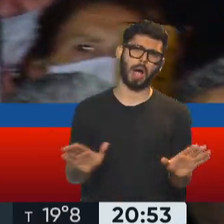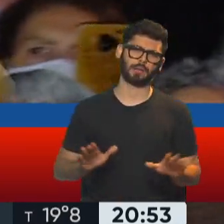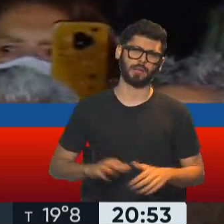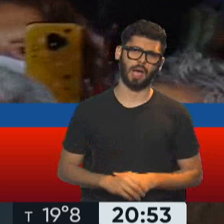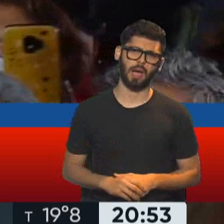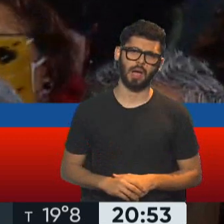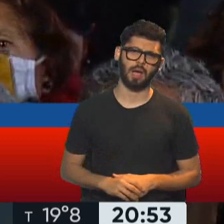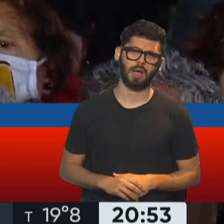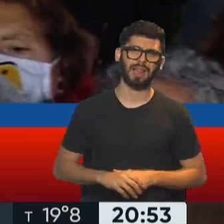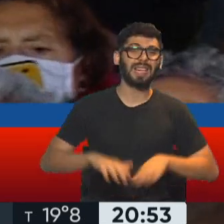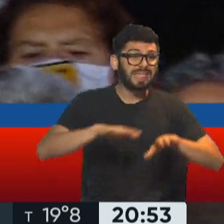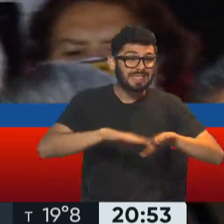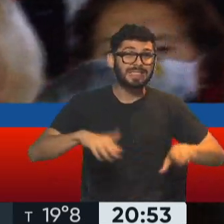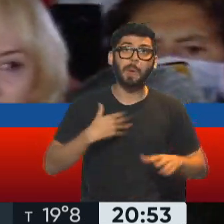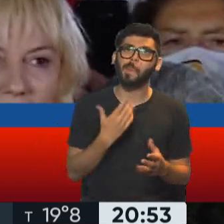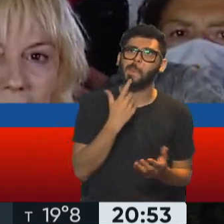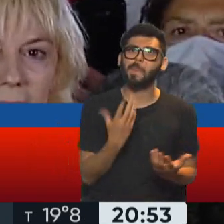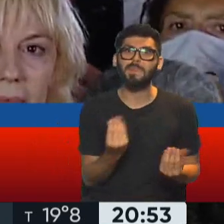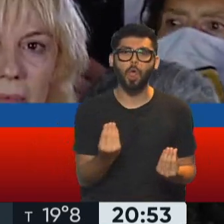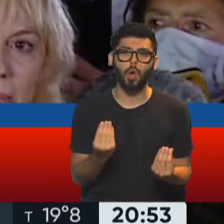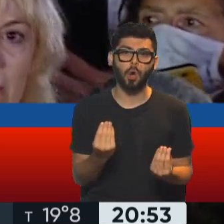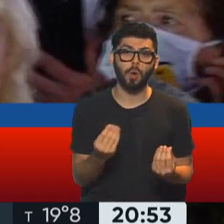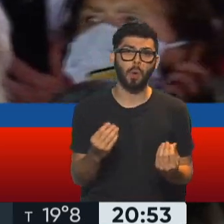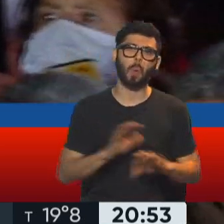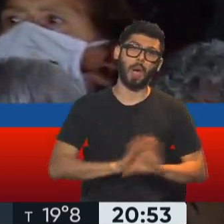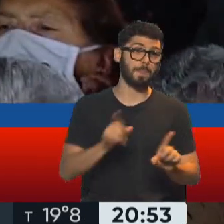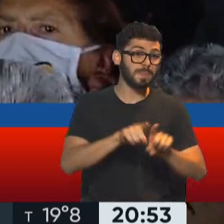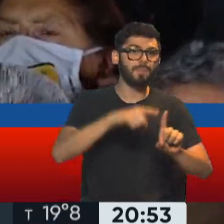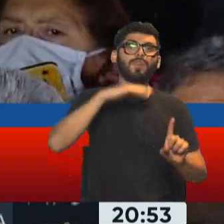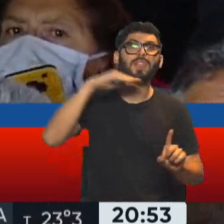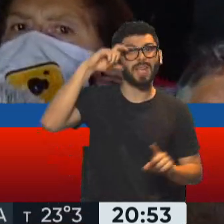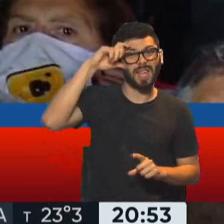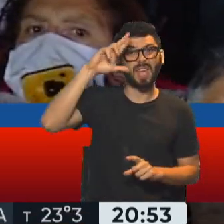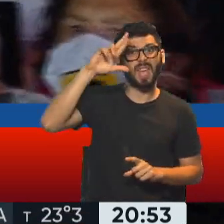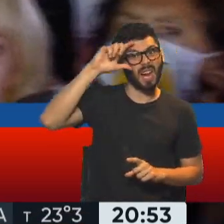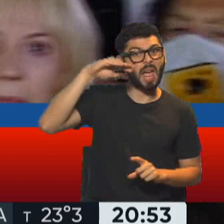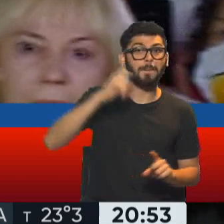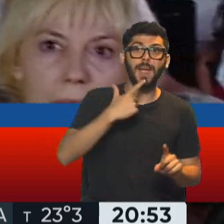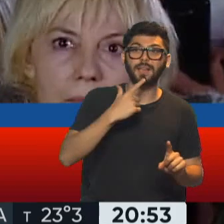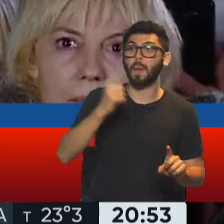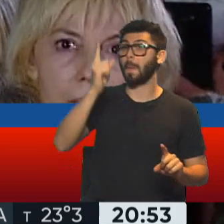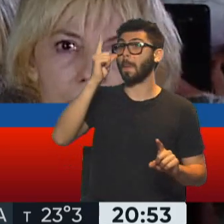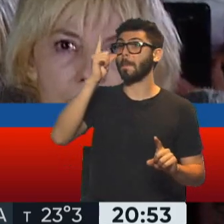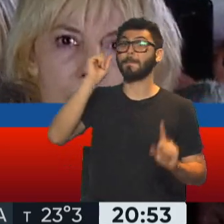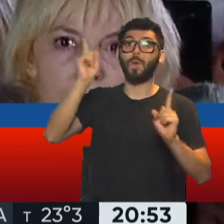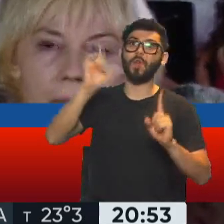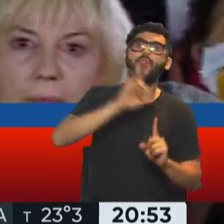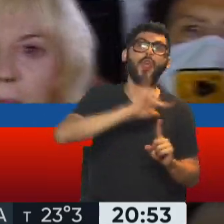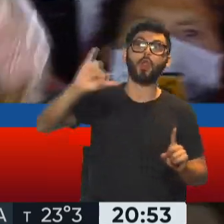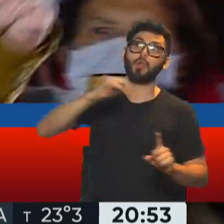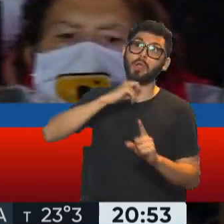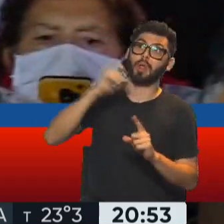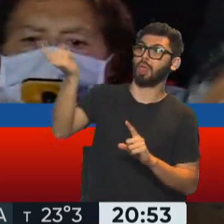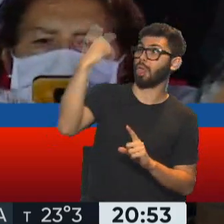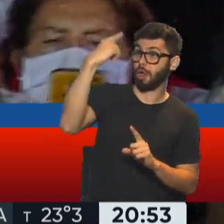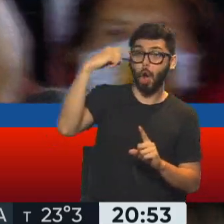Basta de chicos con miedo, como Jeremías, que denunció a su maestra por querer adoctrinarlo y hoy